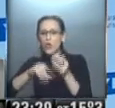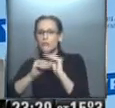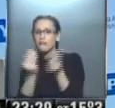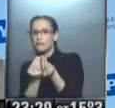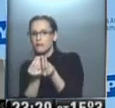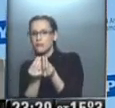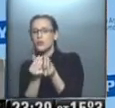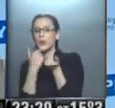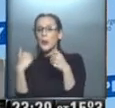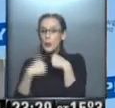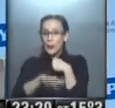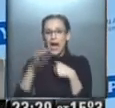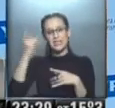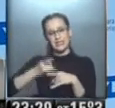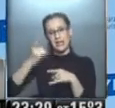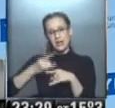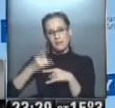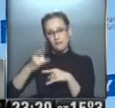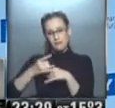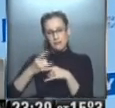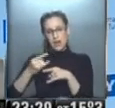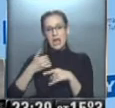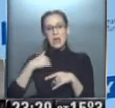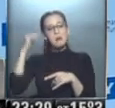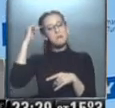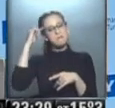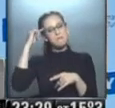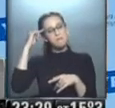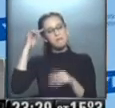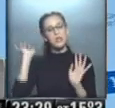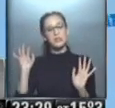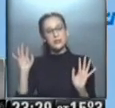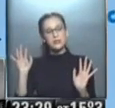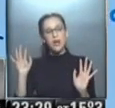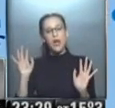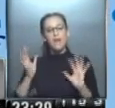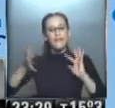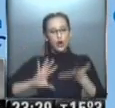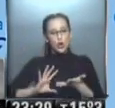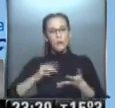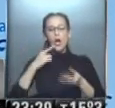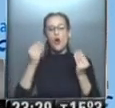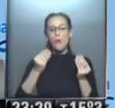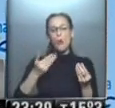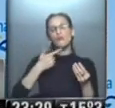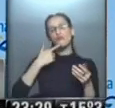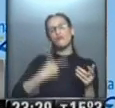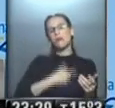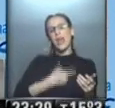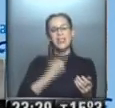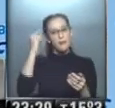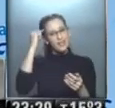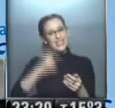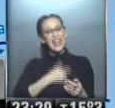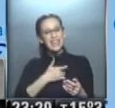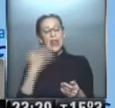ahí siempre pegamos, le dimos una mirada bastante analítica a Serviclub y pensamos que Serviclub tenía que